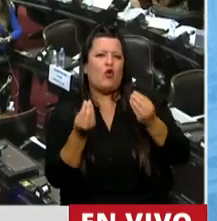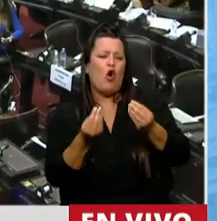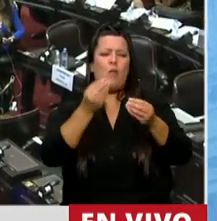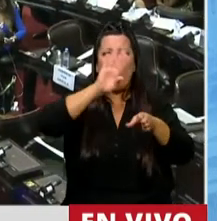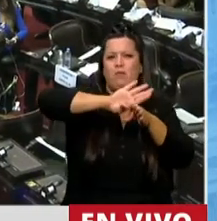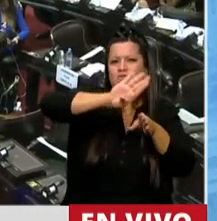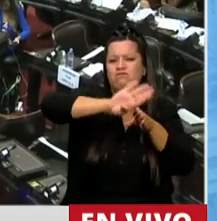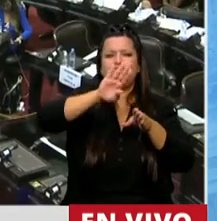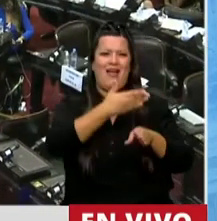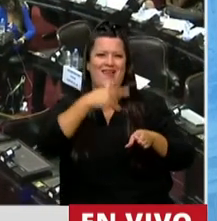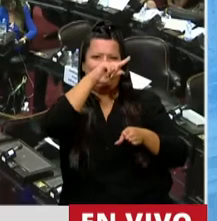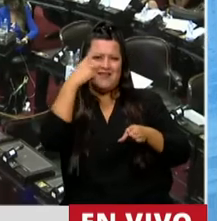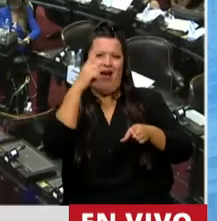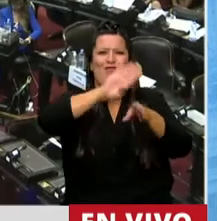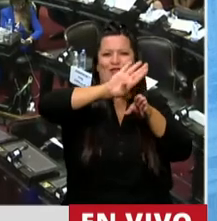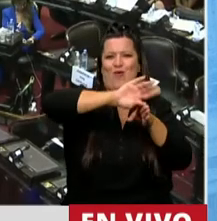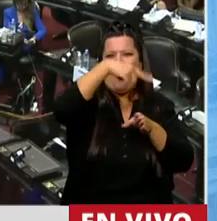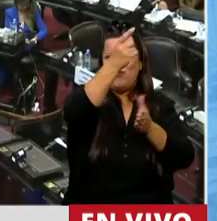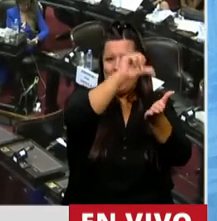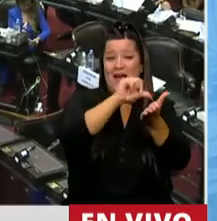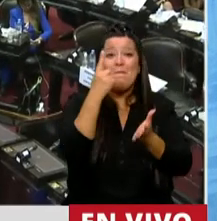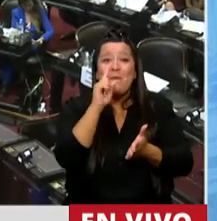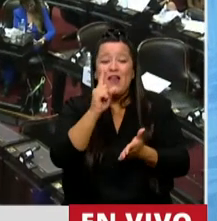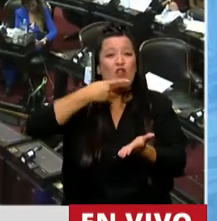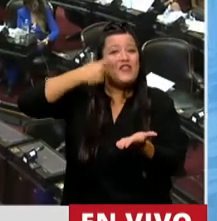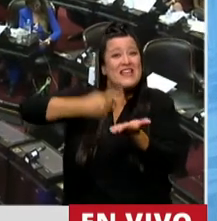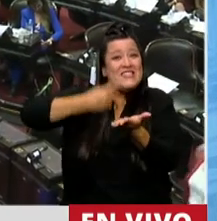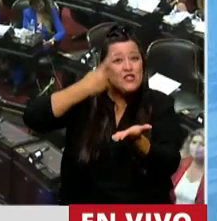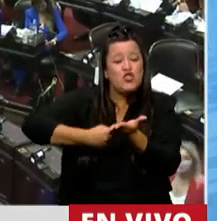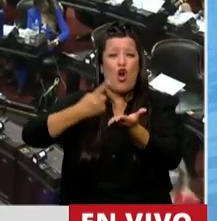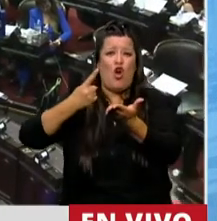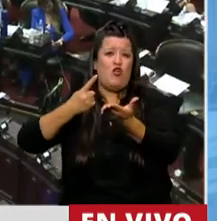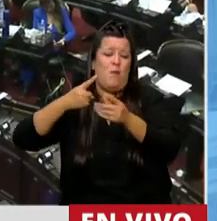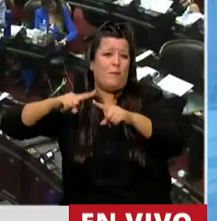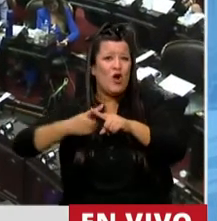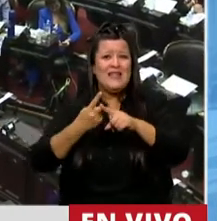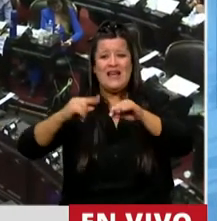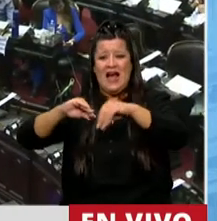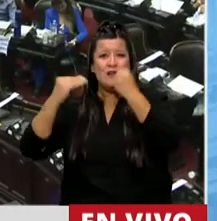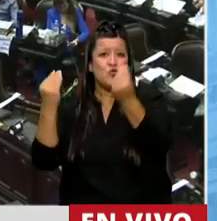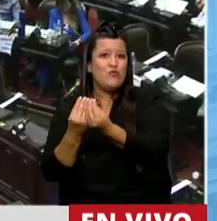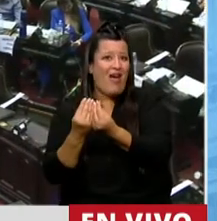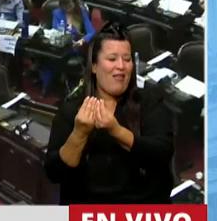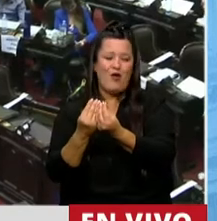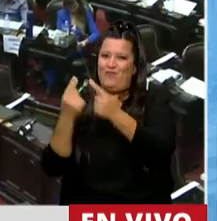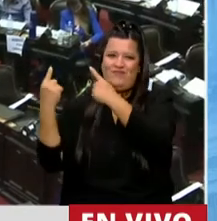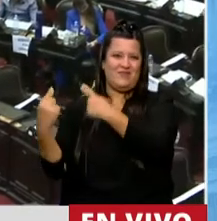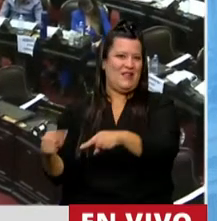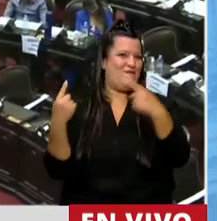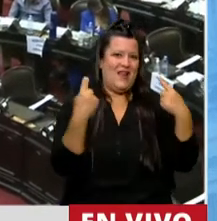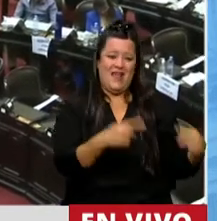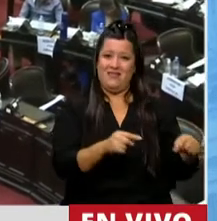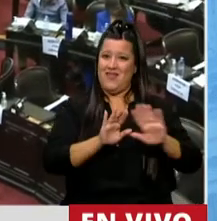política pública. Las decisiones políticas y sus resultados es algo que no